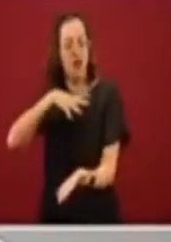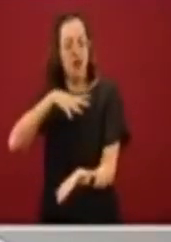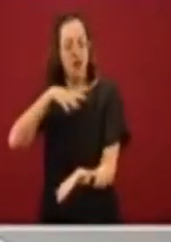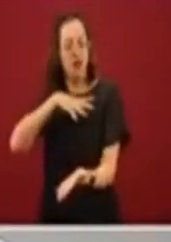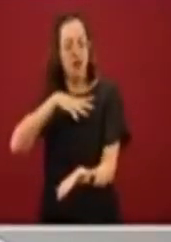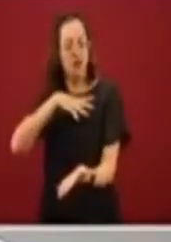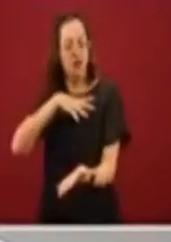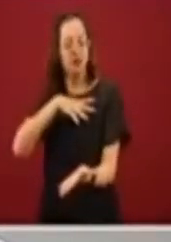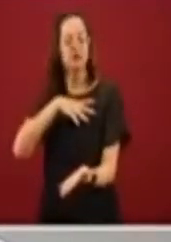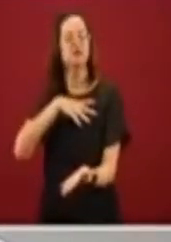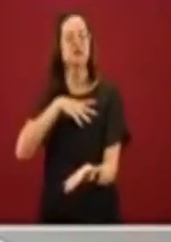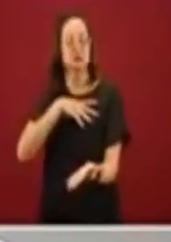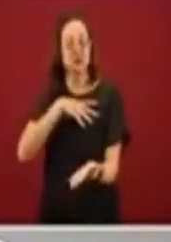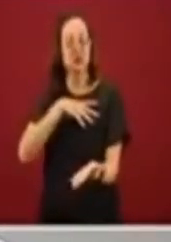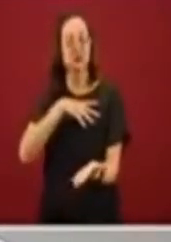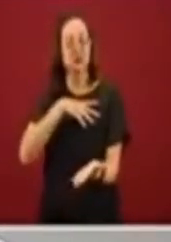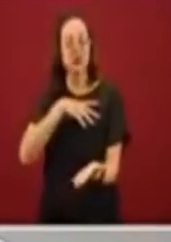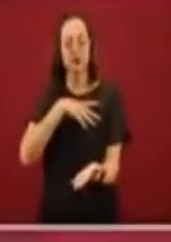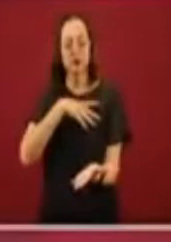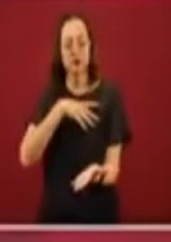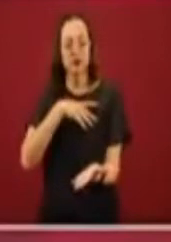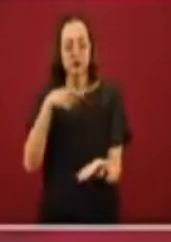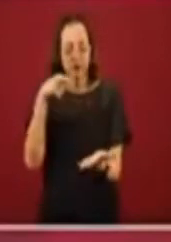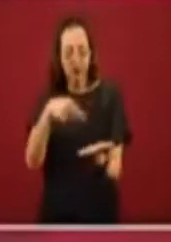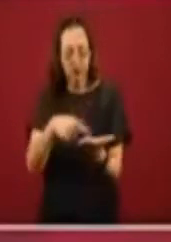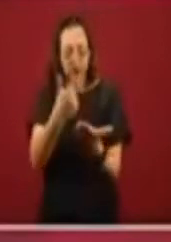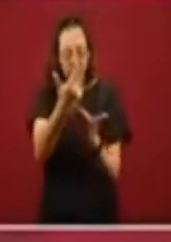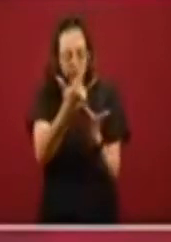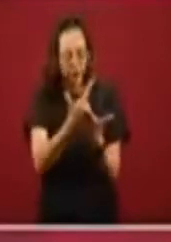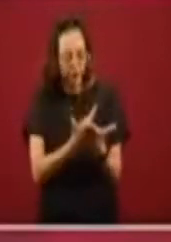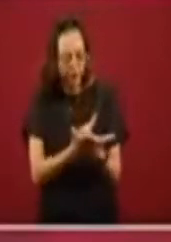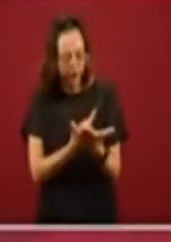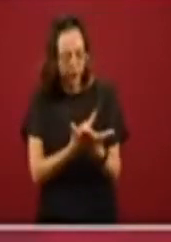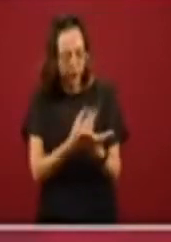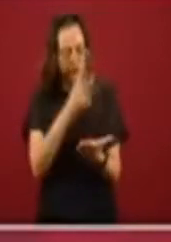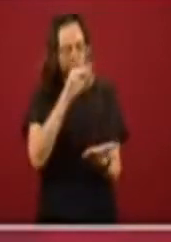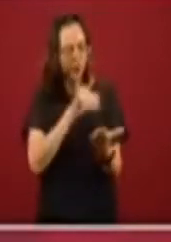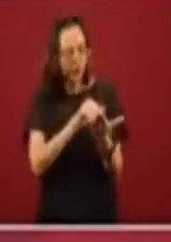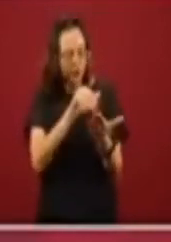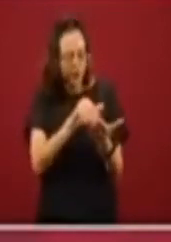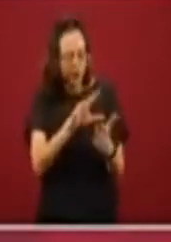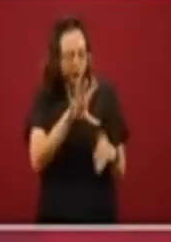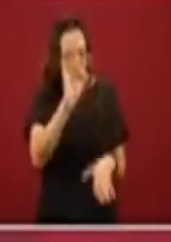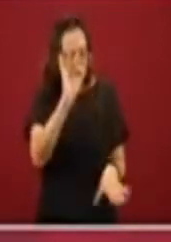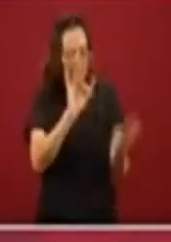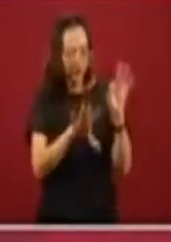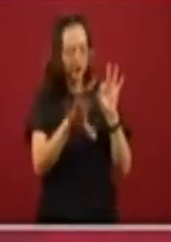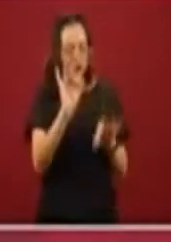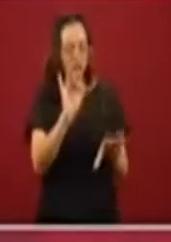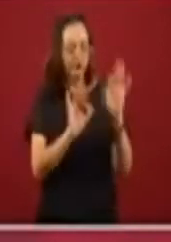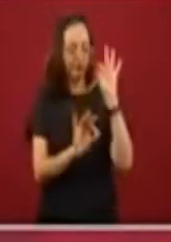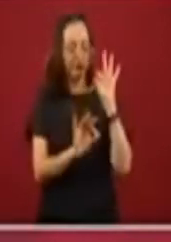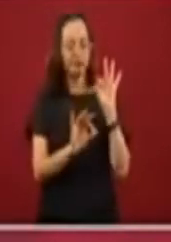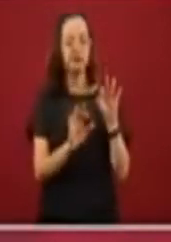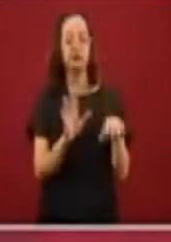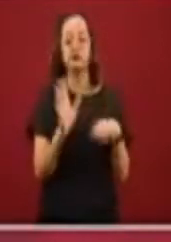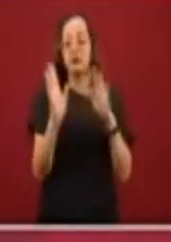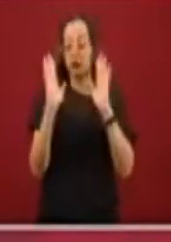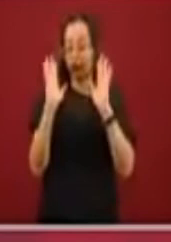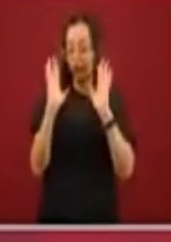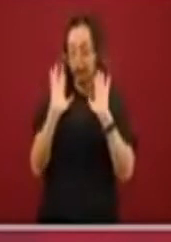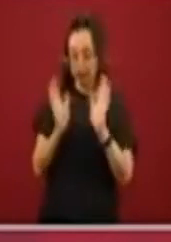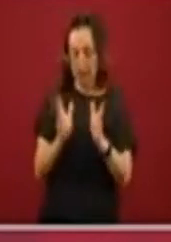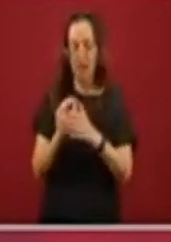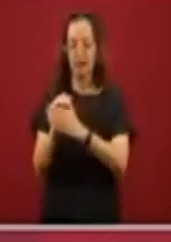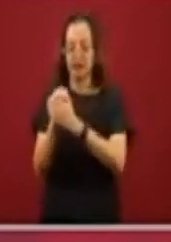una reserva, ¿no? Entonces, de esos 3 millones ya se han atendido con